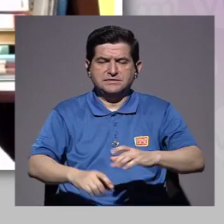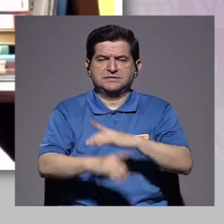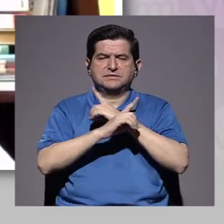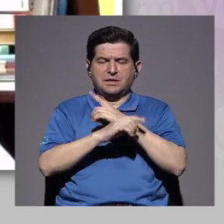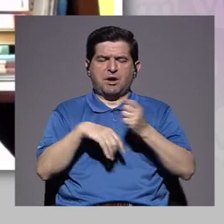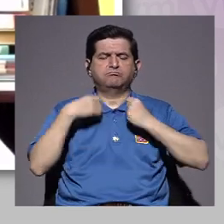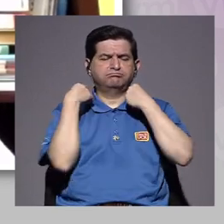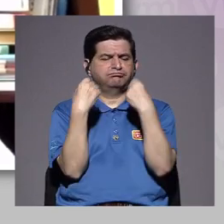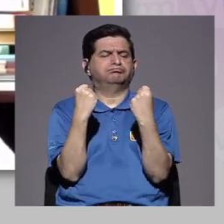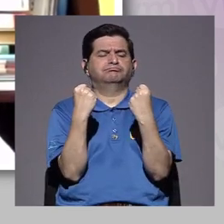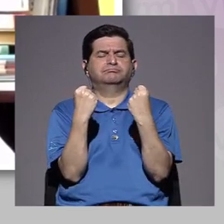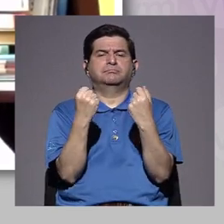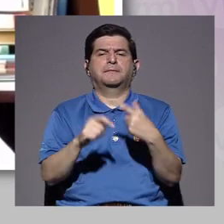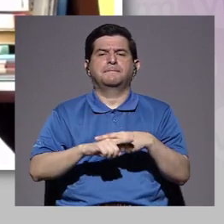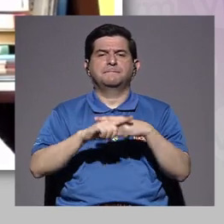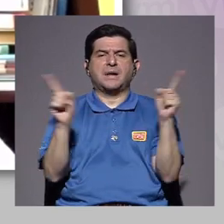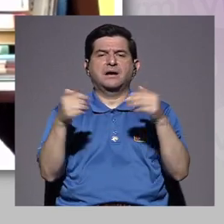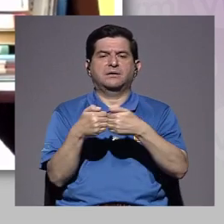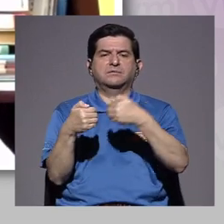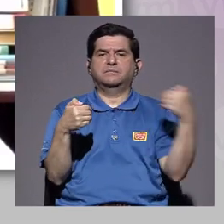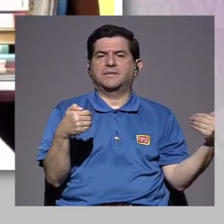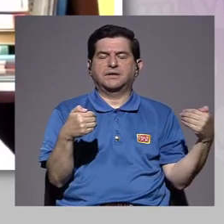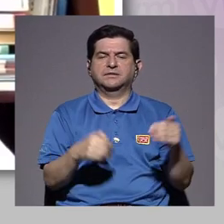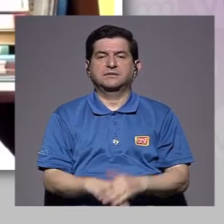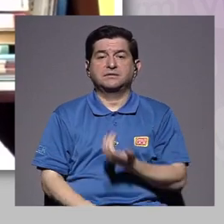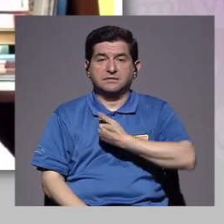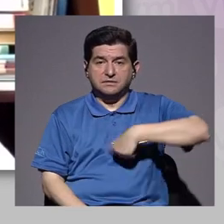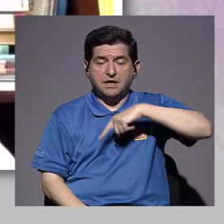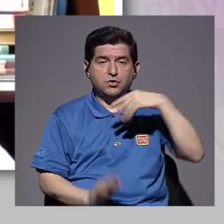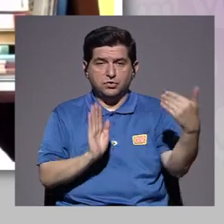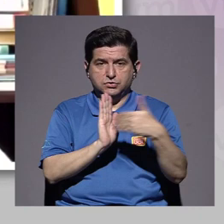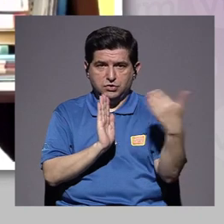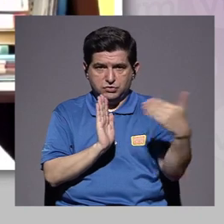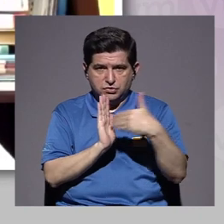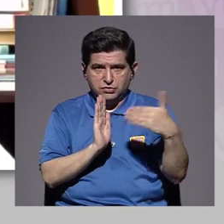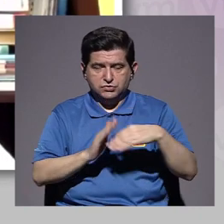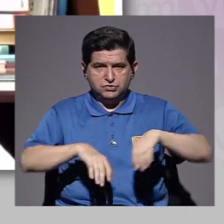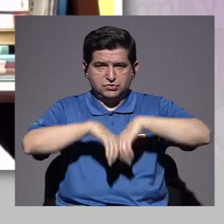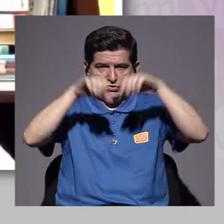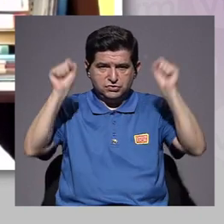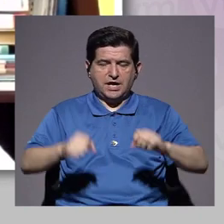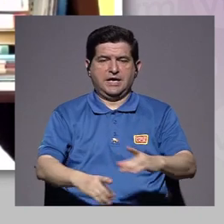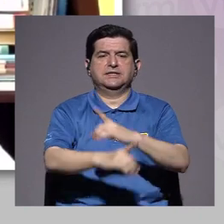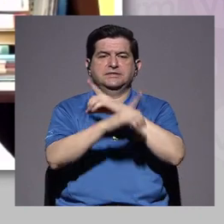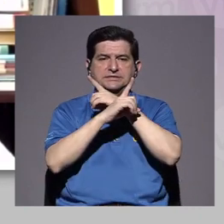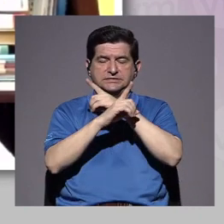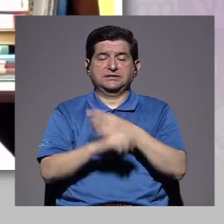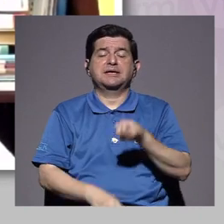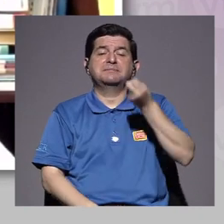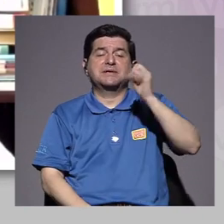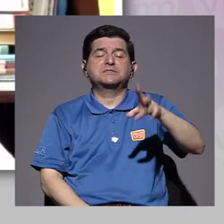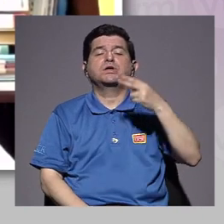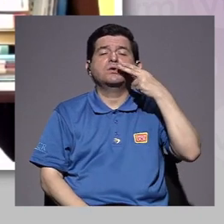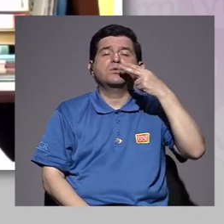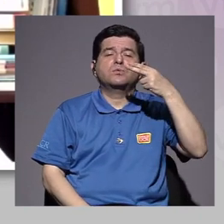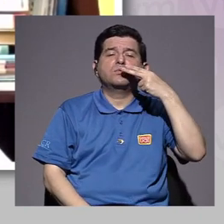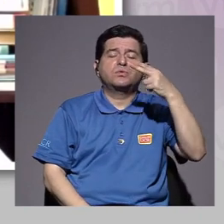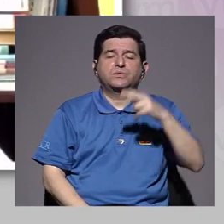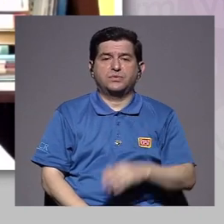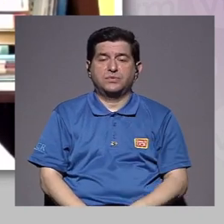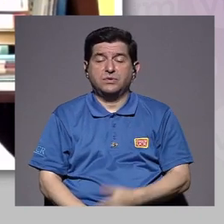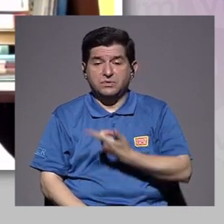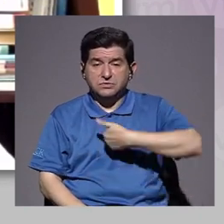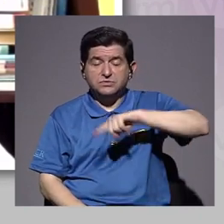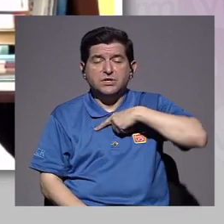fuerte. Pero por otro lado, podríamos estar perjudicando el sistema inmunológico si fumamos, si